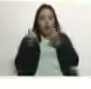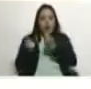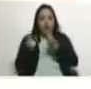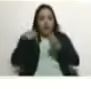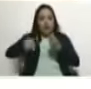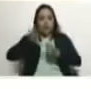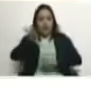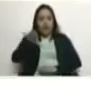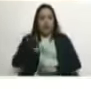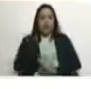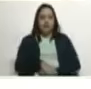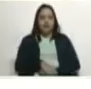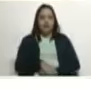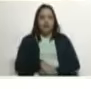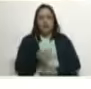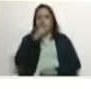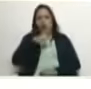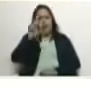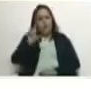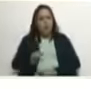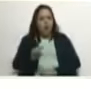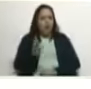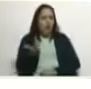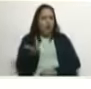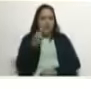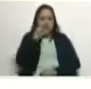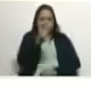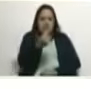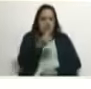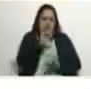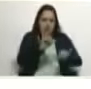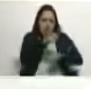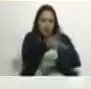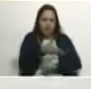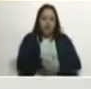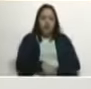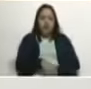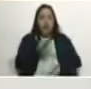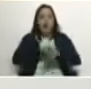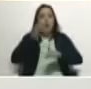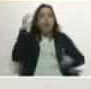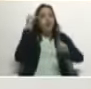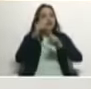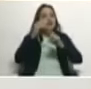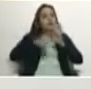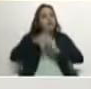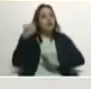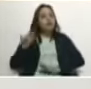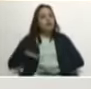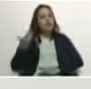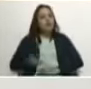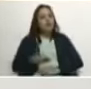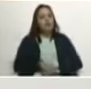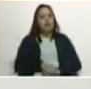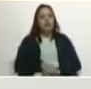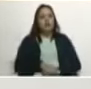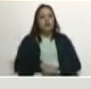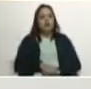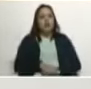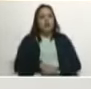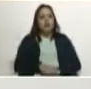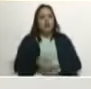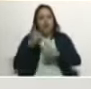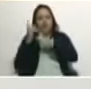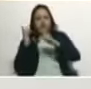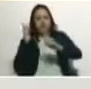el país. No es poca cosa decir eso, porque el objetivo central de los misiles